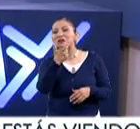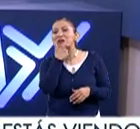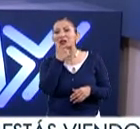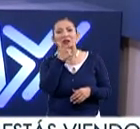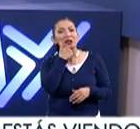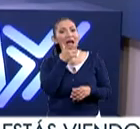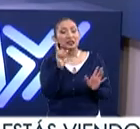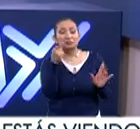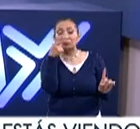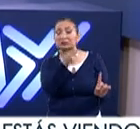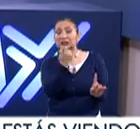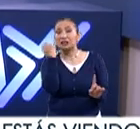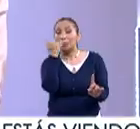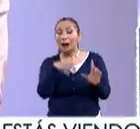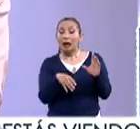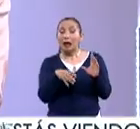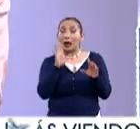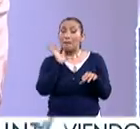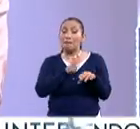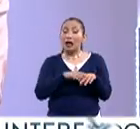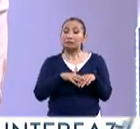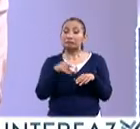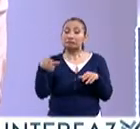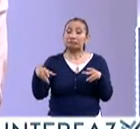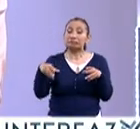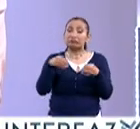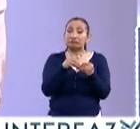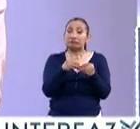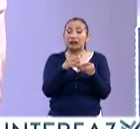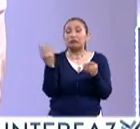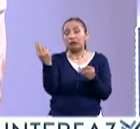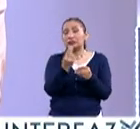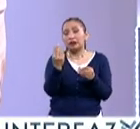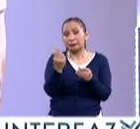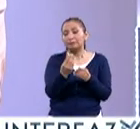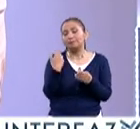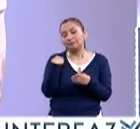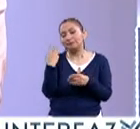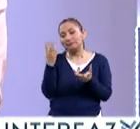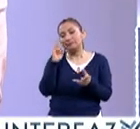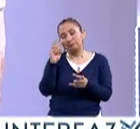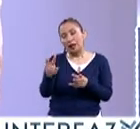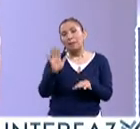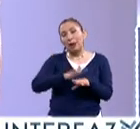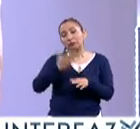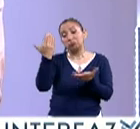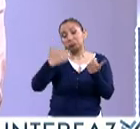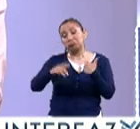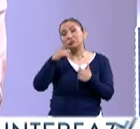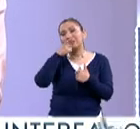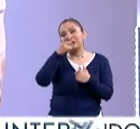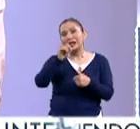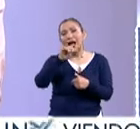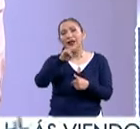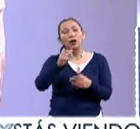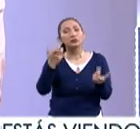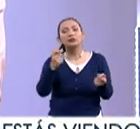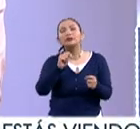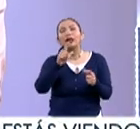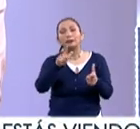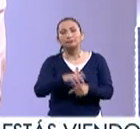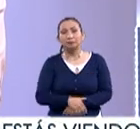inglés, un idioma más, pero sobre todo el inglés, pues es necesario, ¿no? Entonces debe tener bastante éxito lo que decía Ana Cristina. ¿Cómo les ha